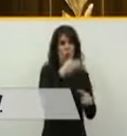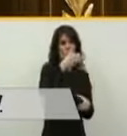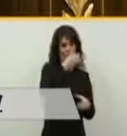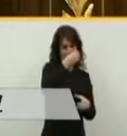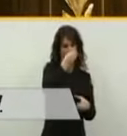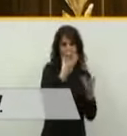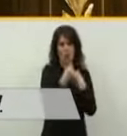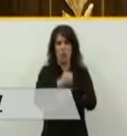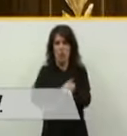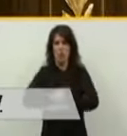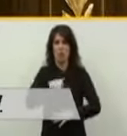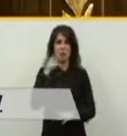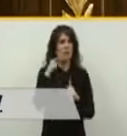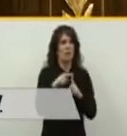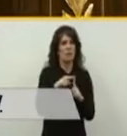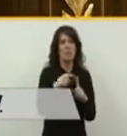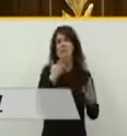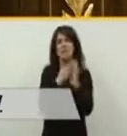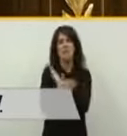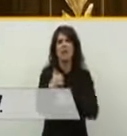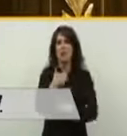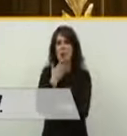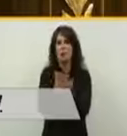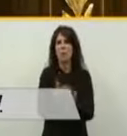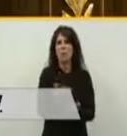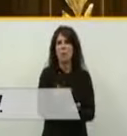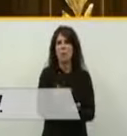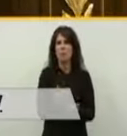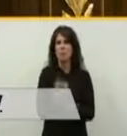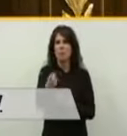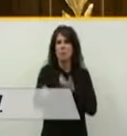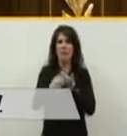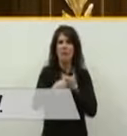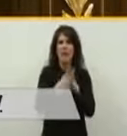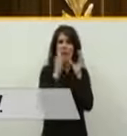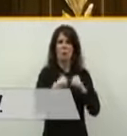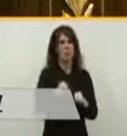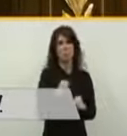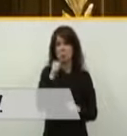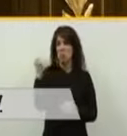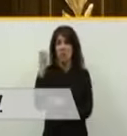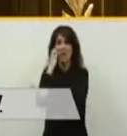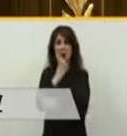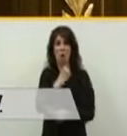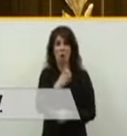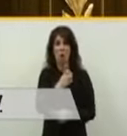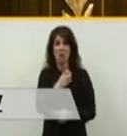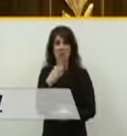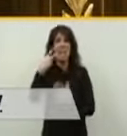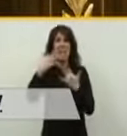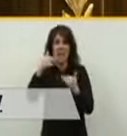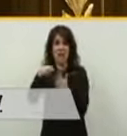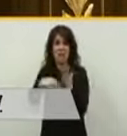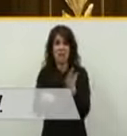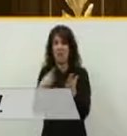tanto, yo no les voy a pedir hoy que se sumen a ese acuerdo que ni se ha leído, señor Rajoy, porque ha dicho que no hay acuerdo. No, no hay acuerdo. Hay 200